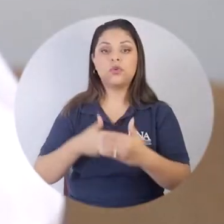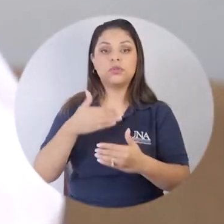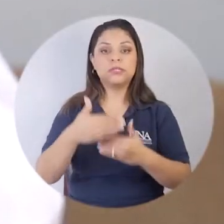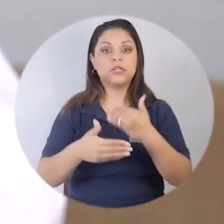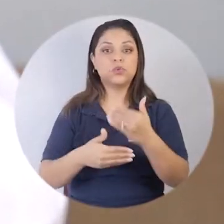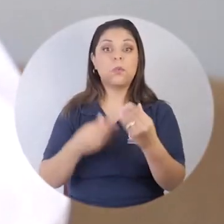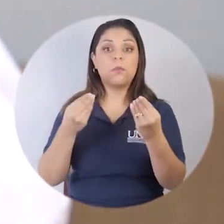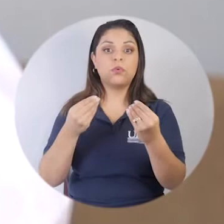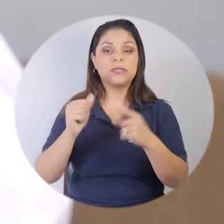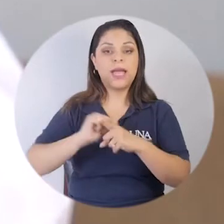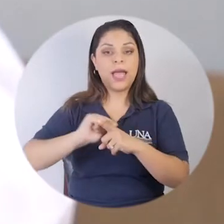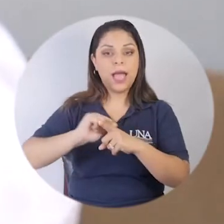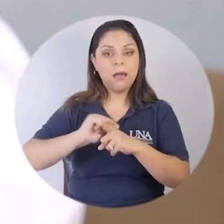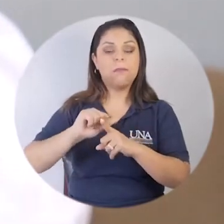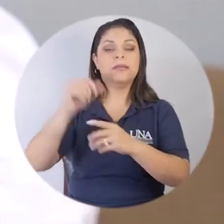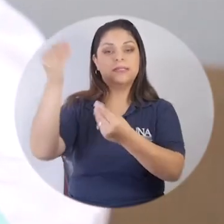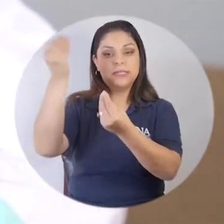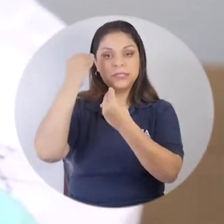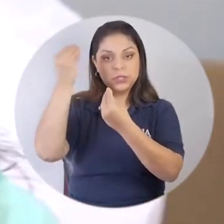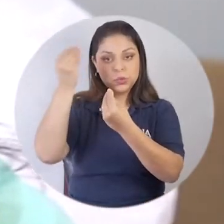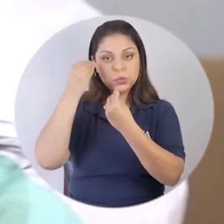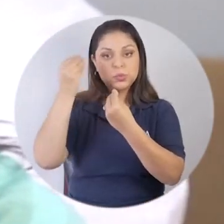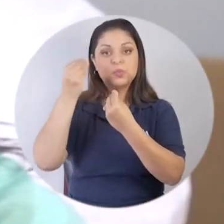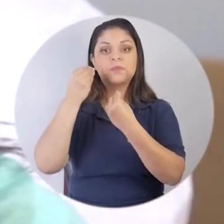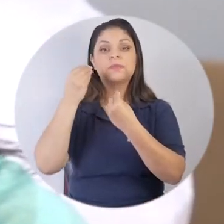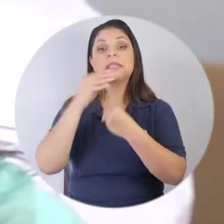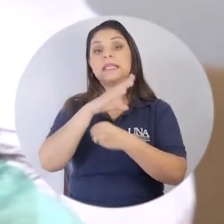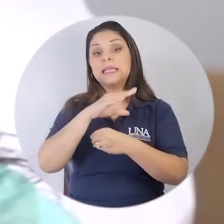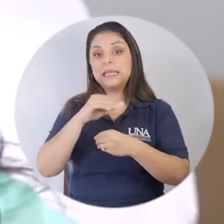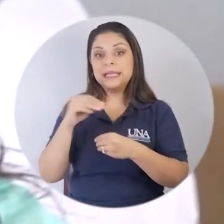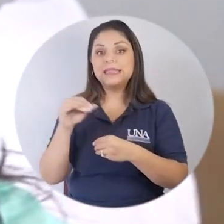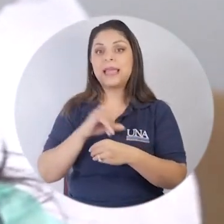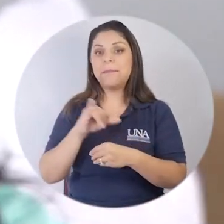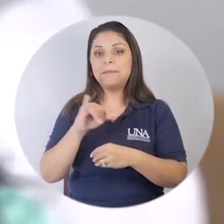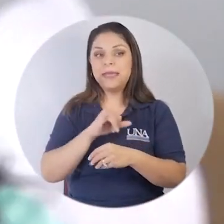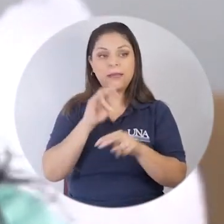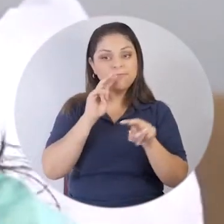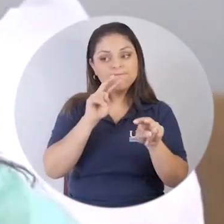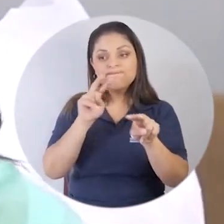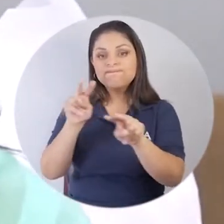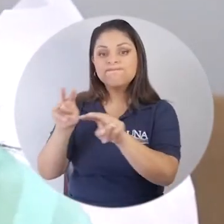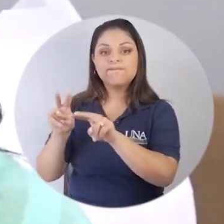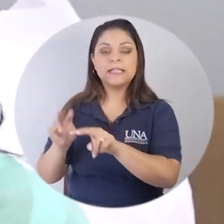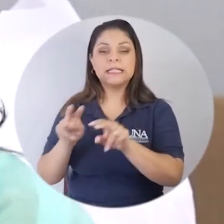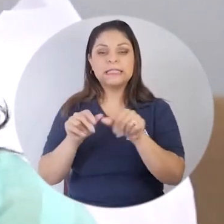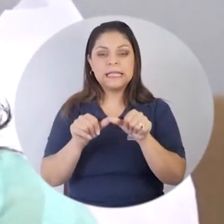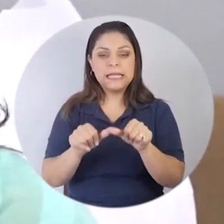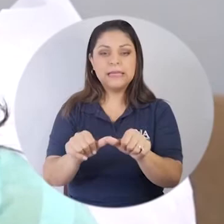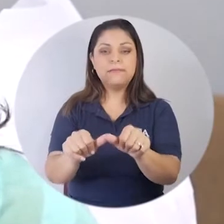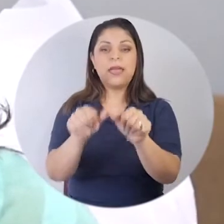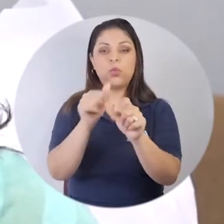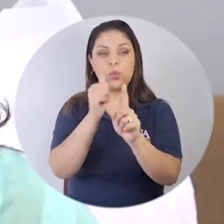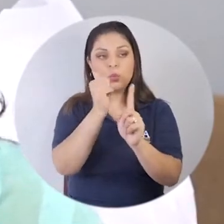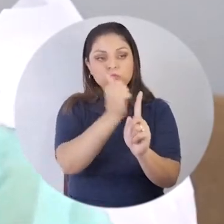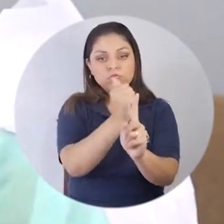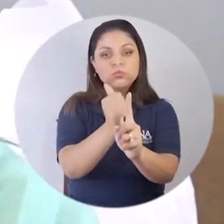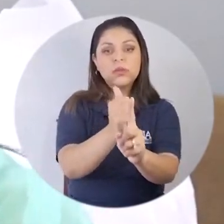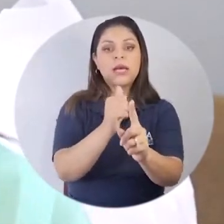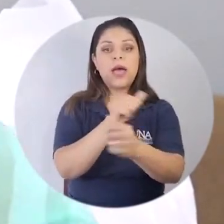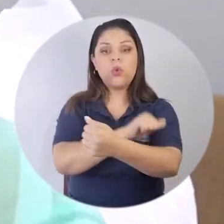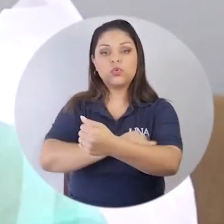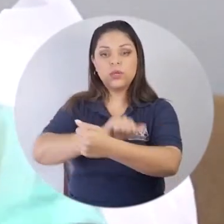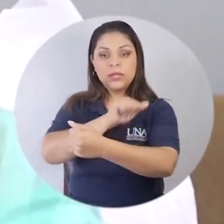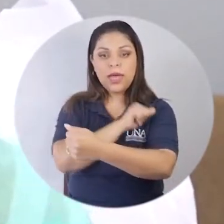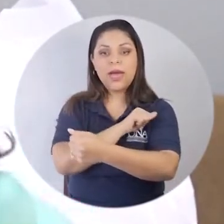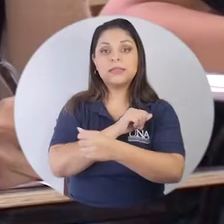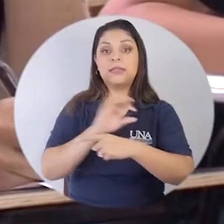implicar un proceso de mucha capacitación, ¿verdad?, o por lo menos de seguimiento, ¿verdad?, con las diferentes autoridades o